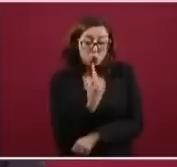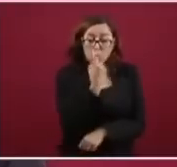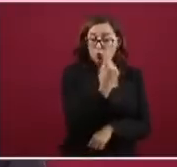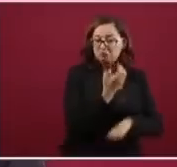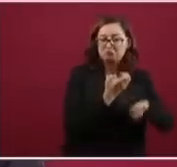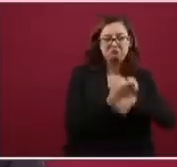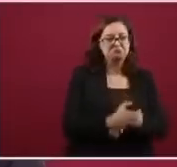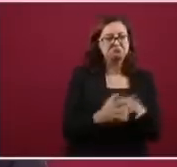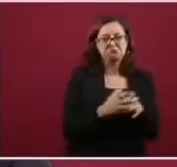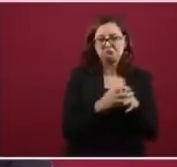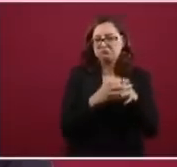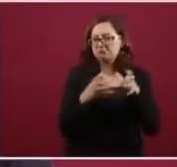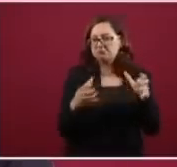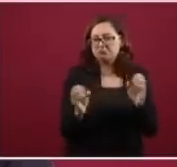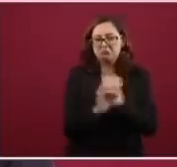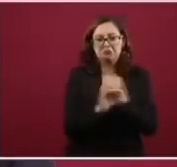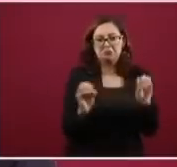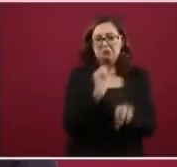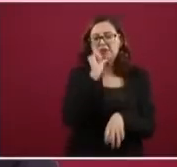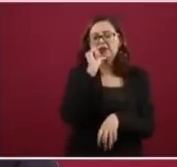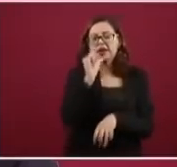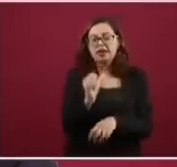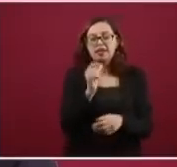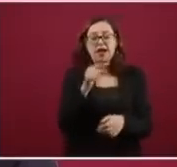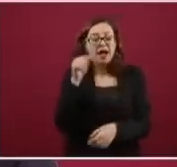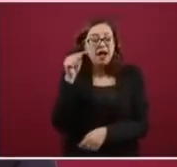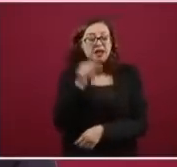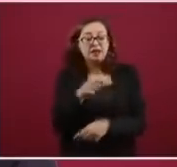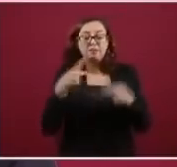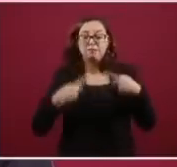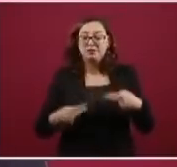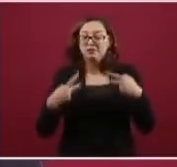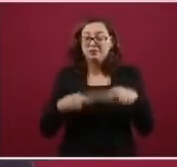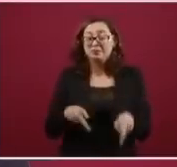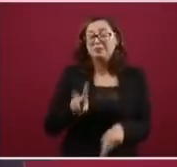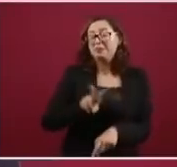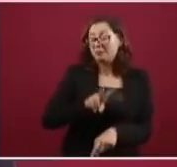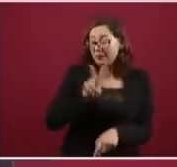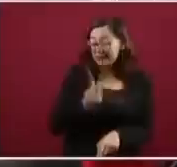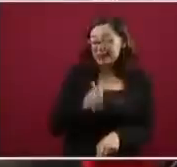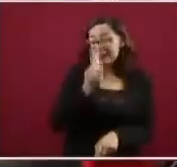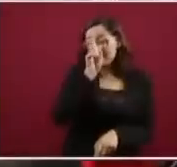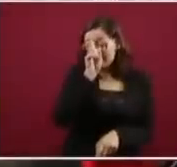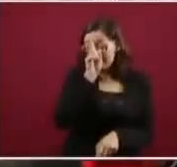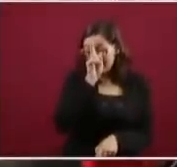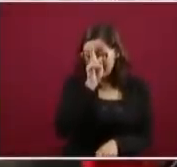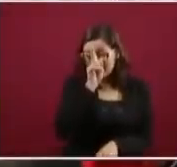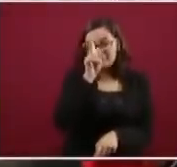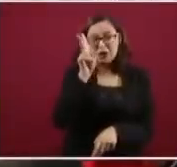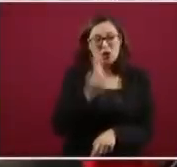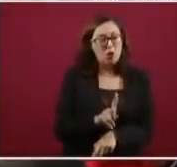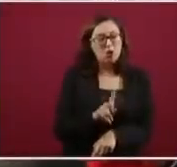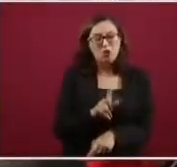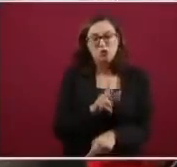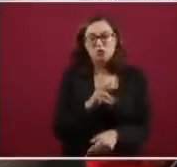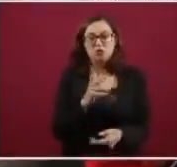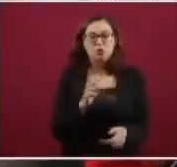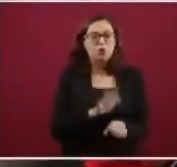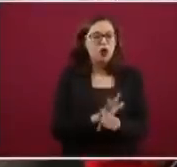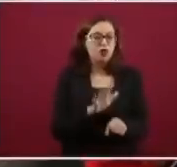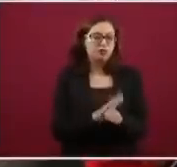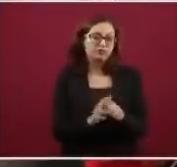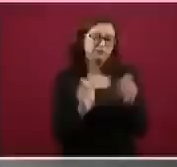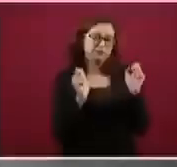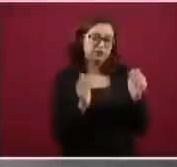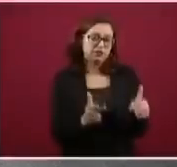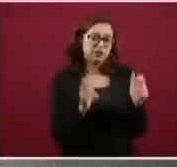no ha venido creciendo es decir que hoy los ciudadanos de esa entidad viven en condiciones más difícil que a mediados de los noventas es entidades chiapas